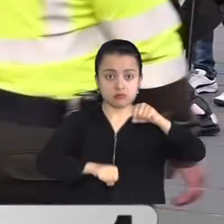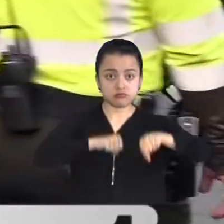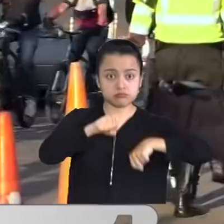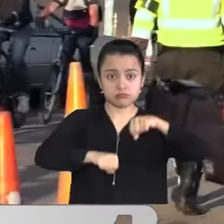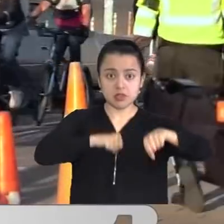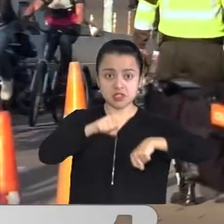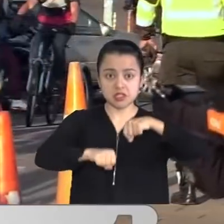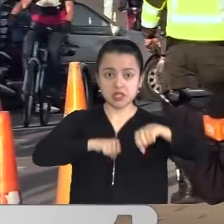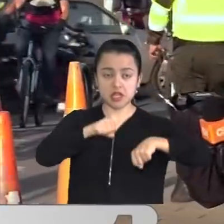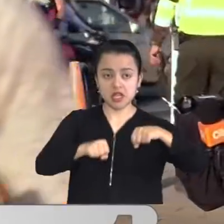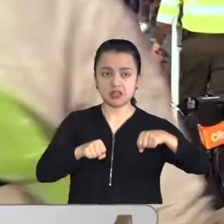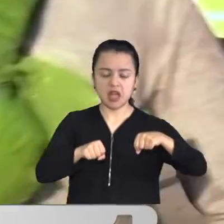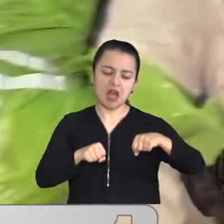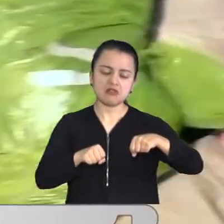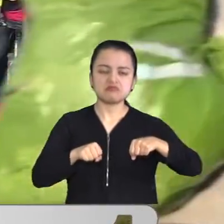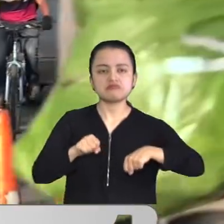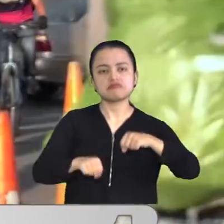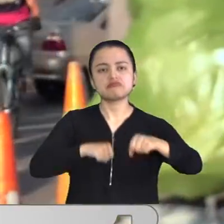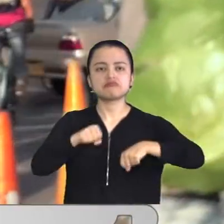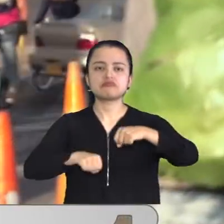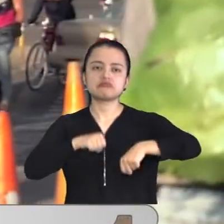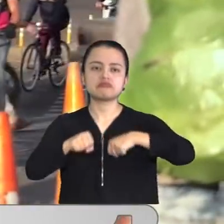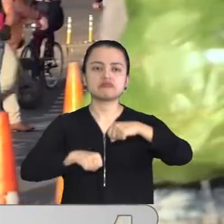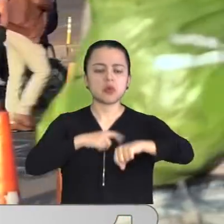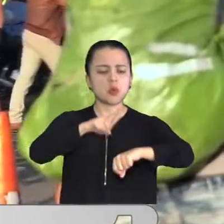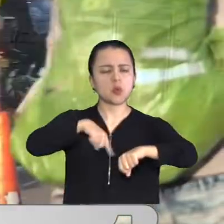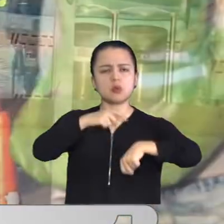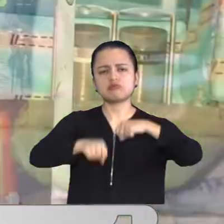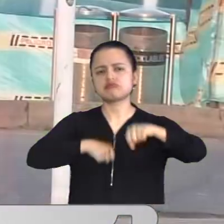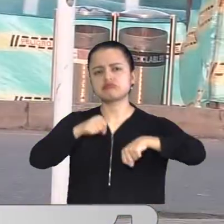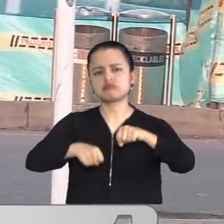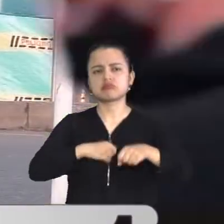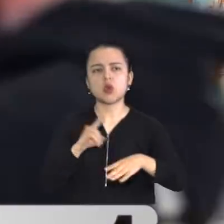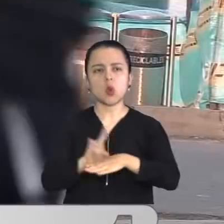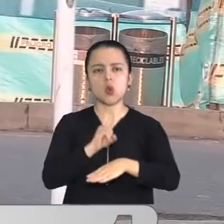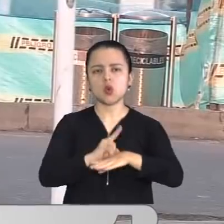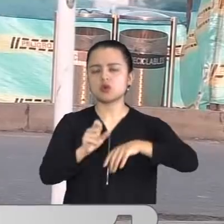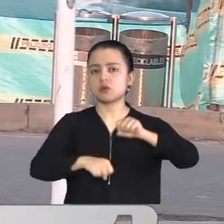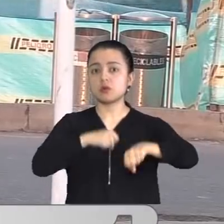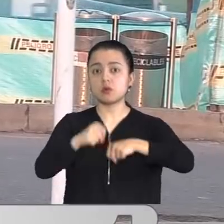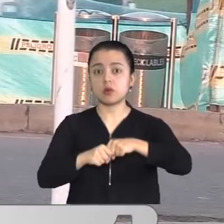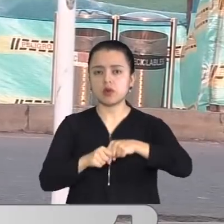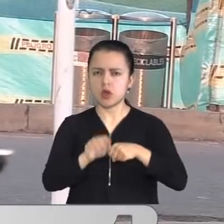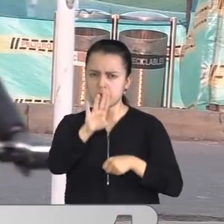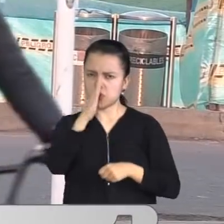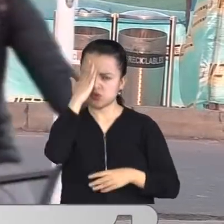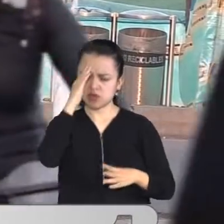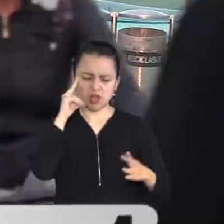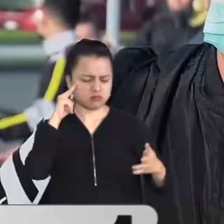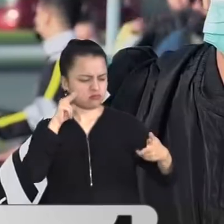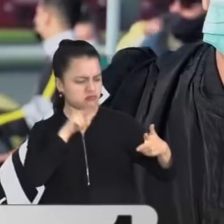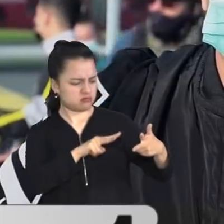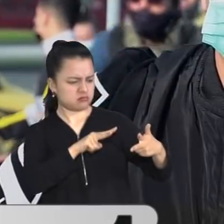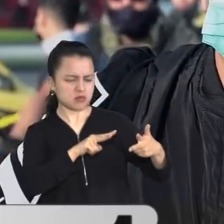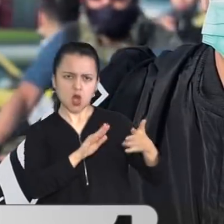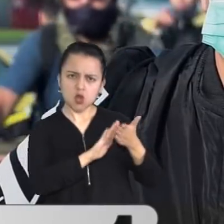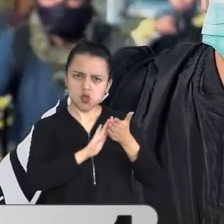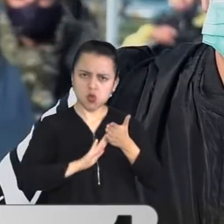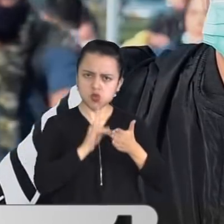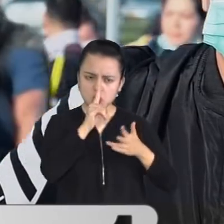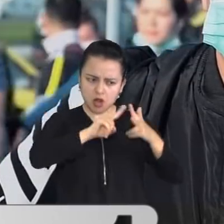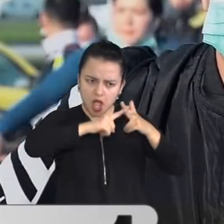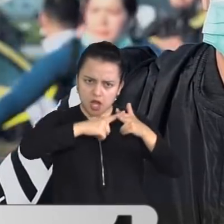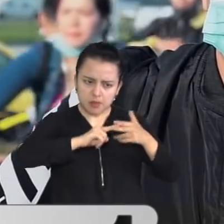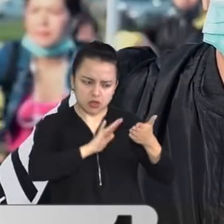la accidentalidad donde se ven involucrados ciclistas. Desafortunadamente, en lo que va corrido del año, han perdido la vida 66